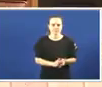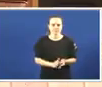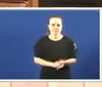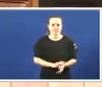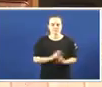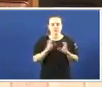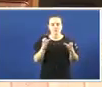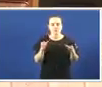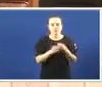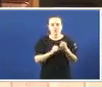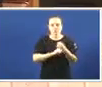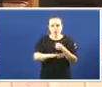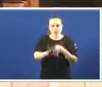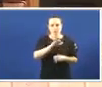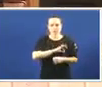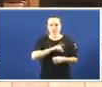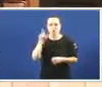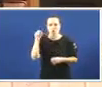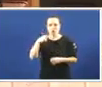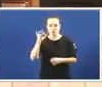Grupo Parlamentario de Marea, señor Lago.